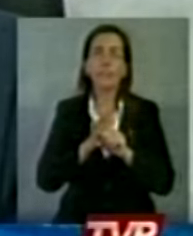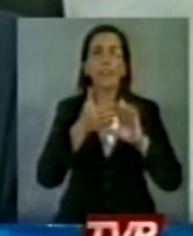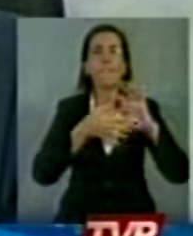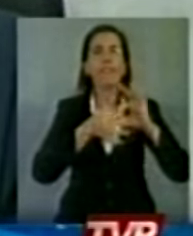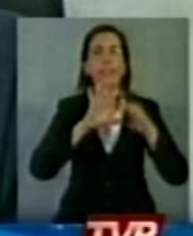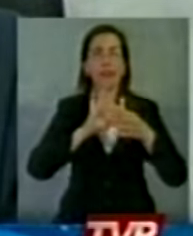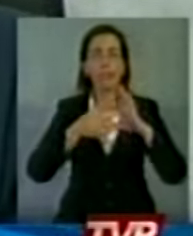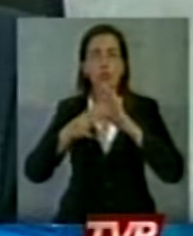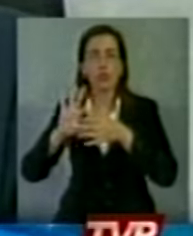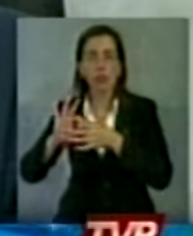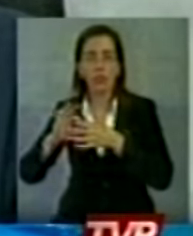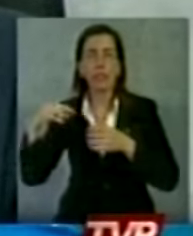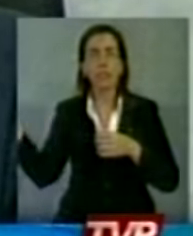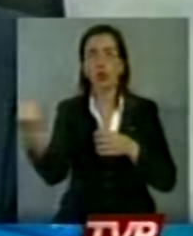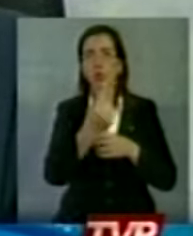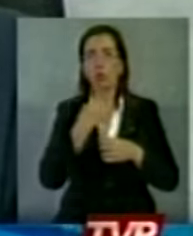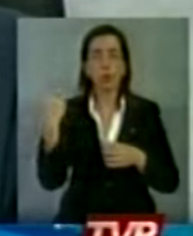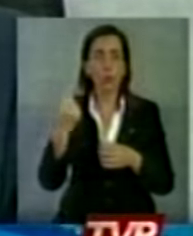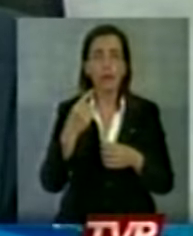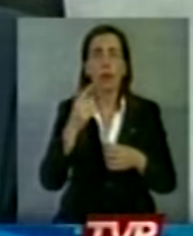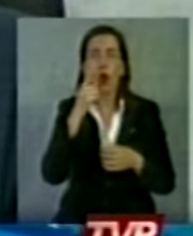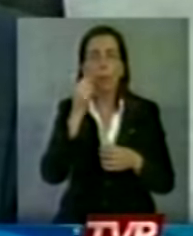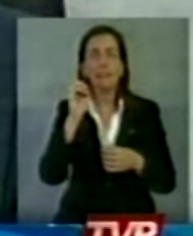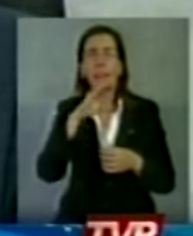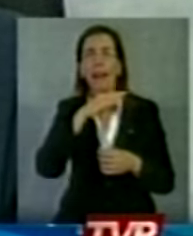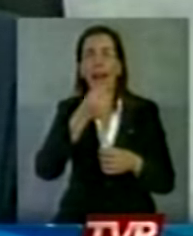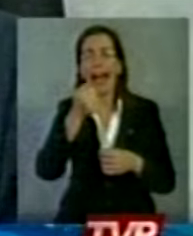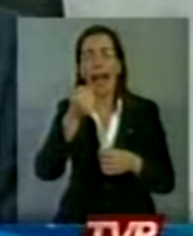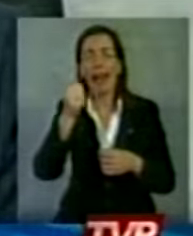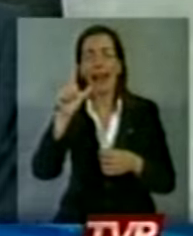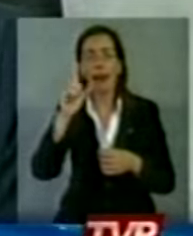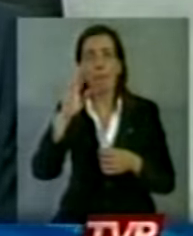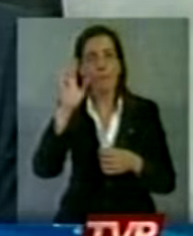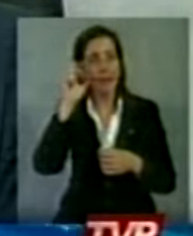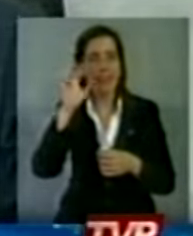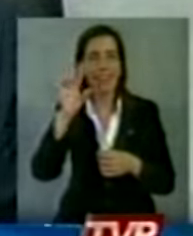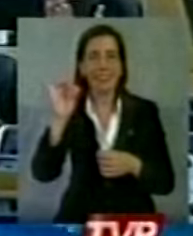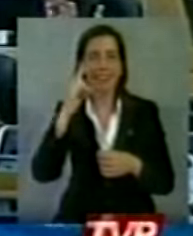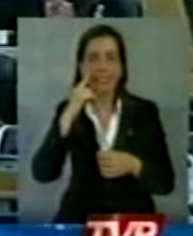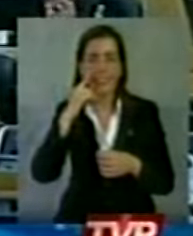federación de nuestro comprovinciano, Juan Bautista Alberdi.